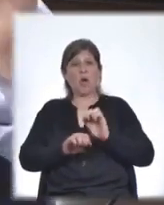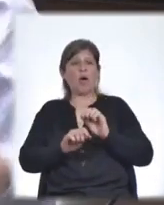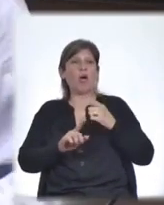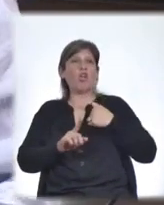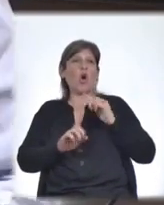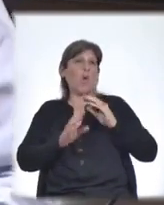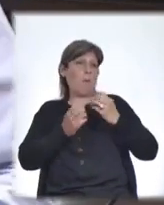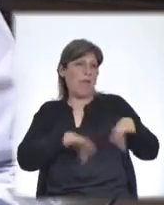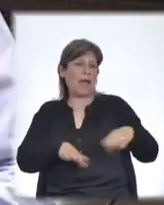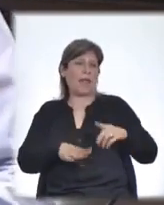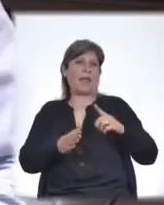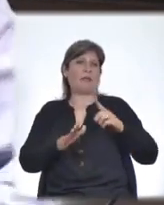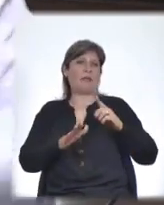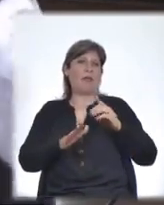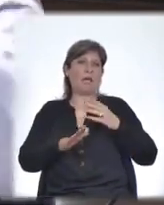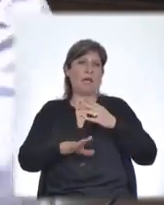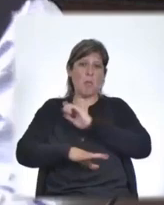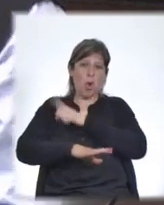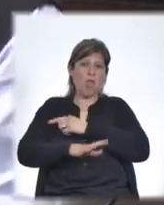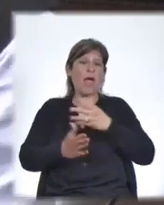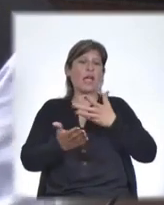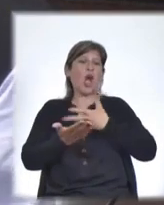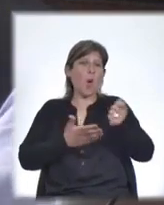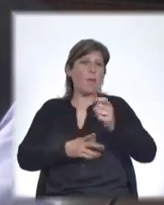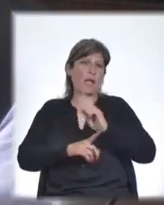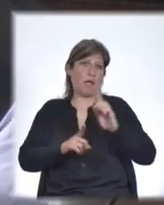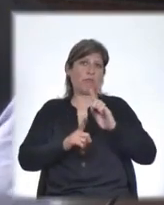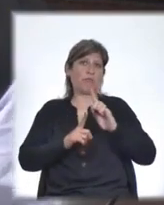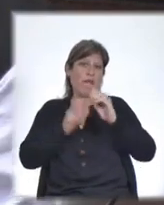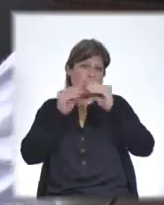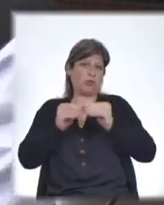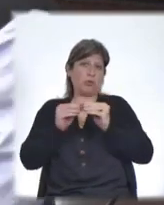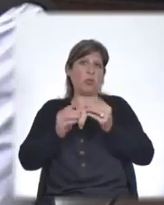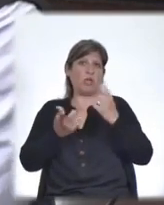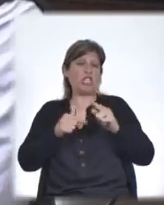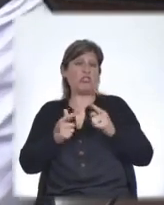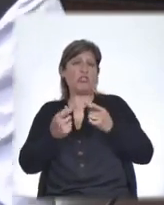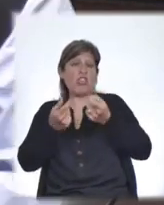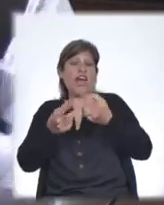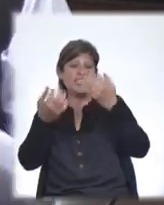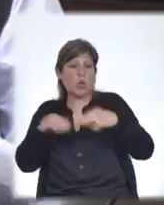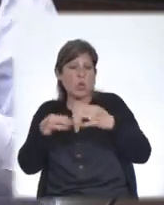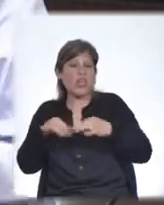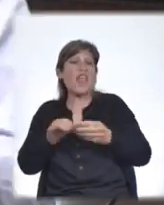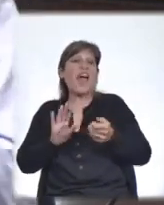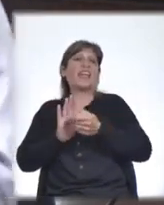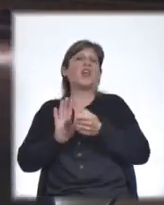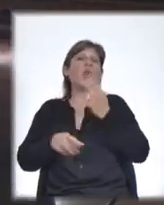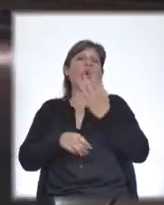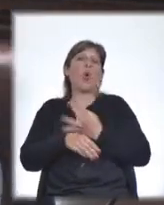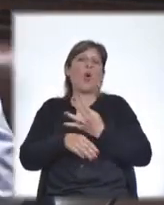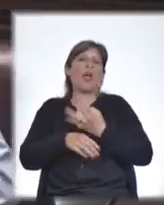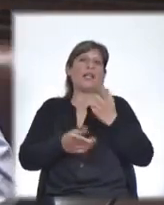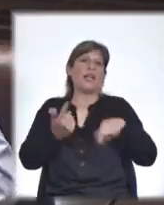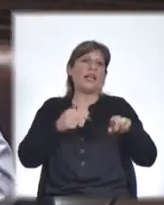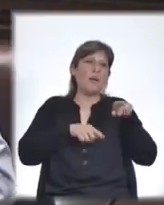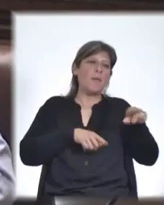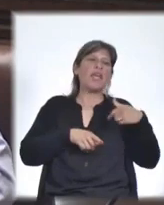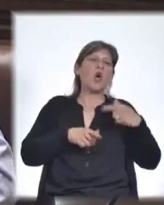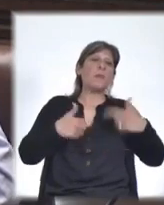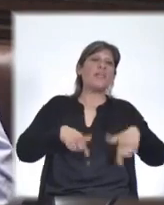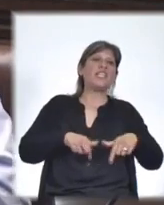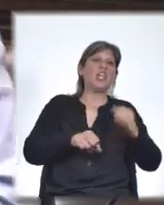periodo presupuestal, y que eso está garantizado en el proyecto de ley en el artículo 4. Según el Ministerio de Trabajo y Seguridad